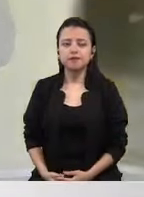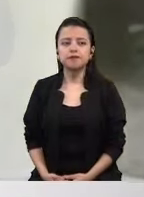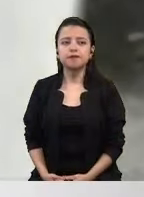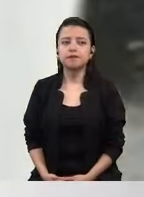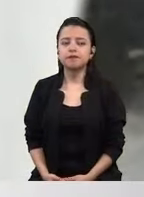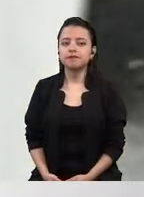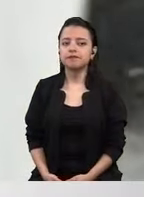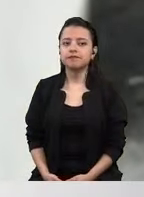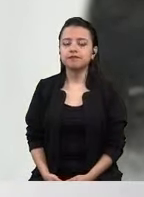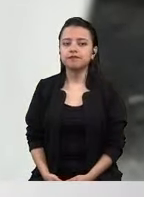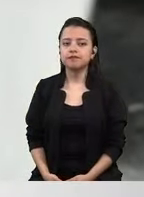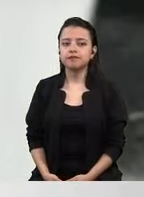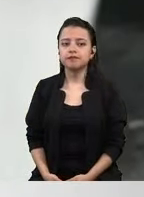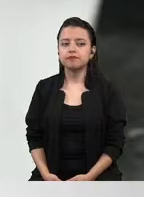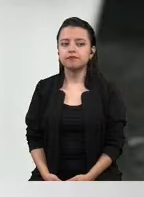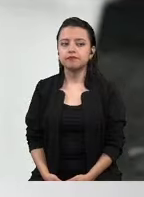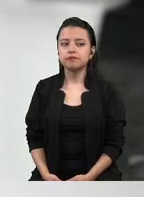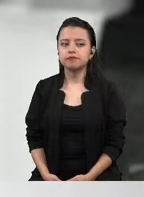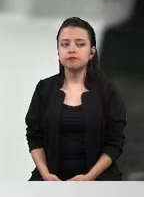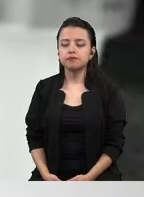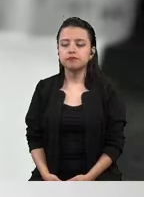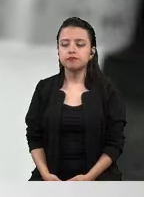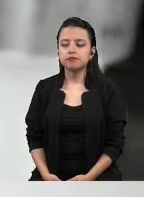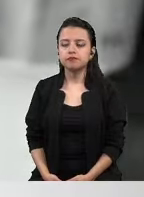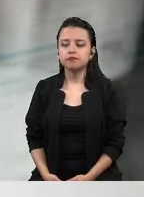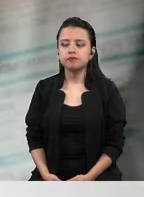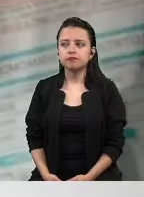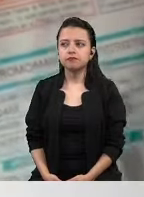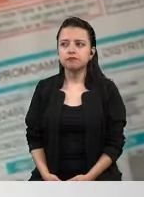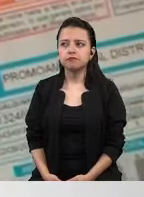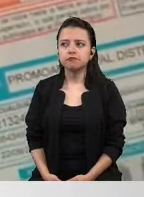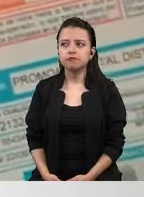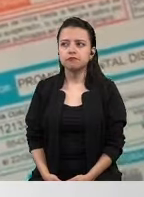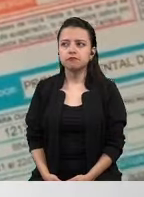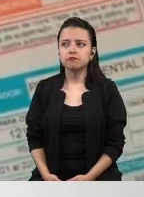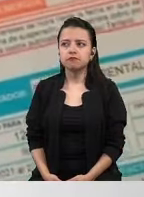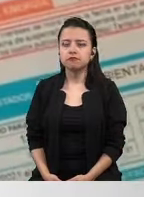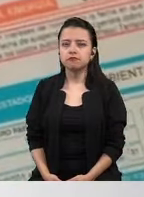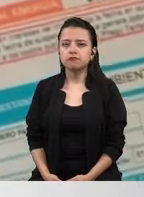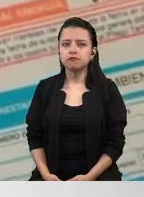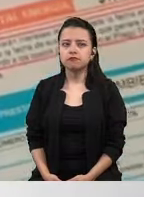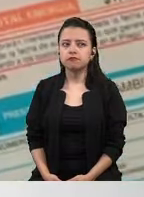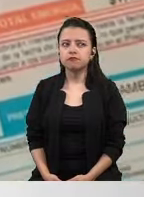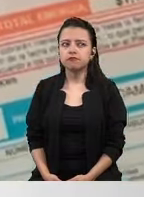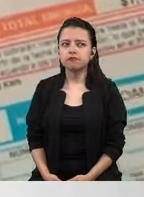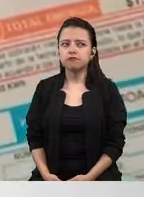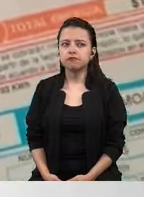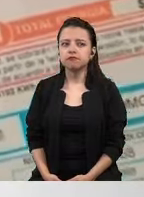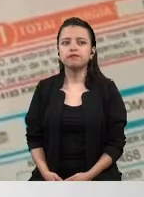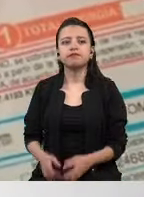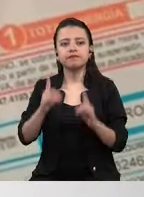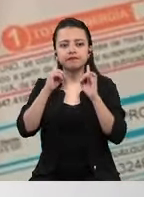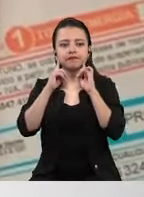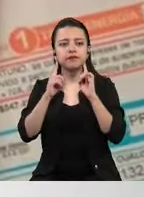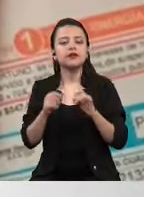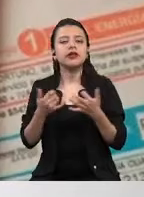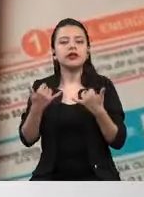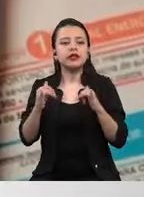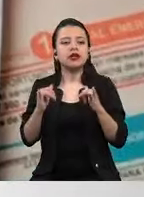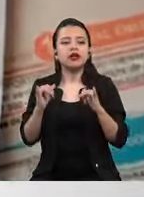mira eh tambén dar decir algo que es importante no solo las quejas sino la